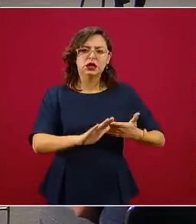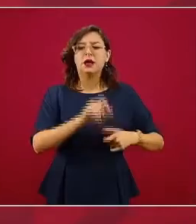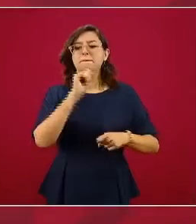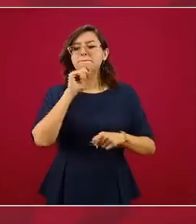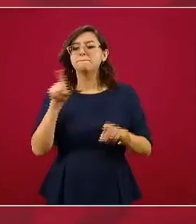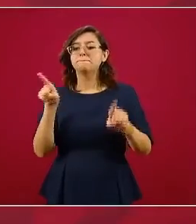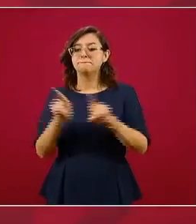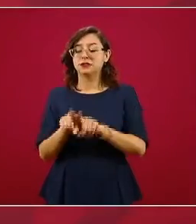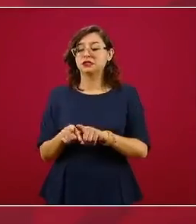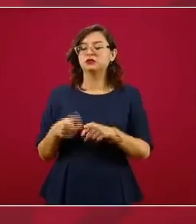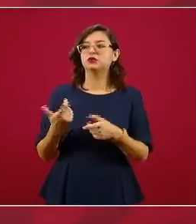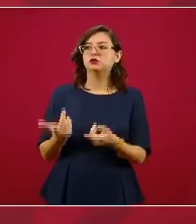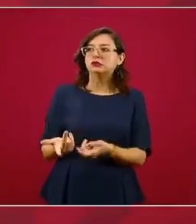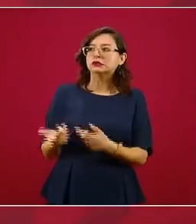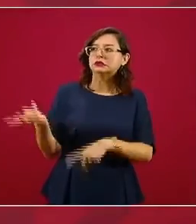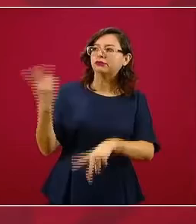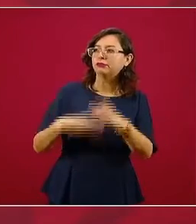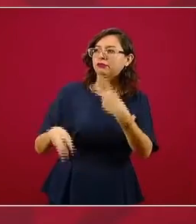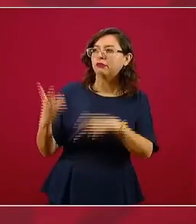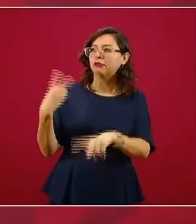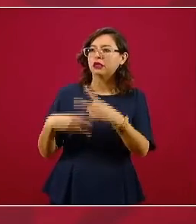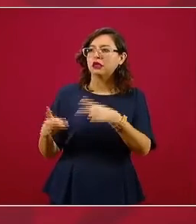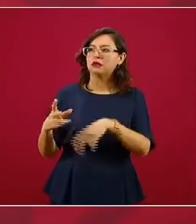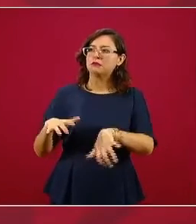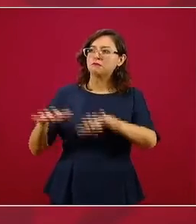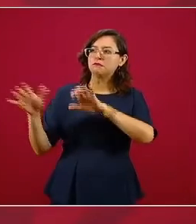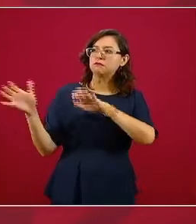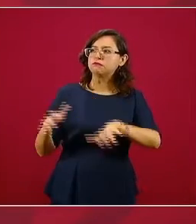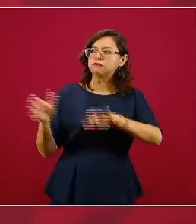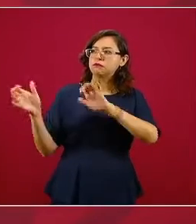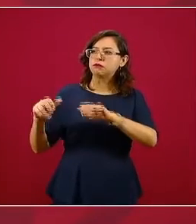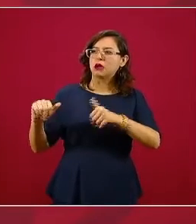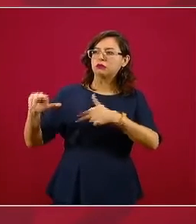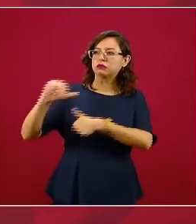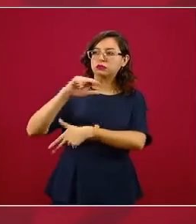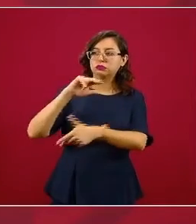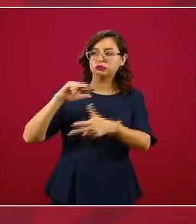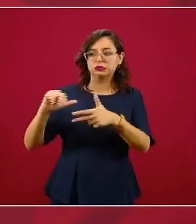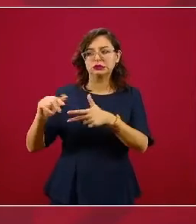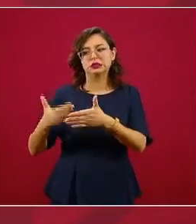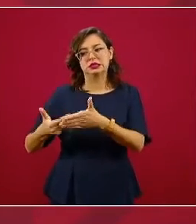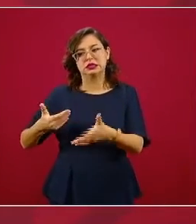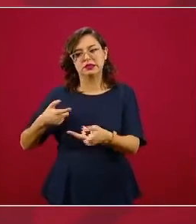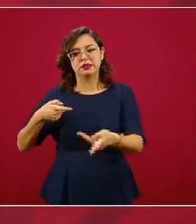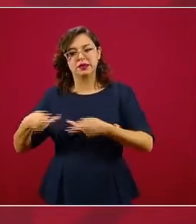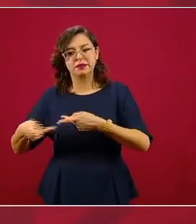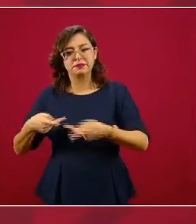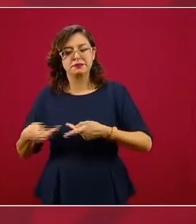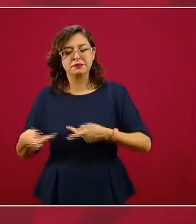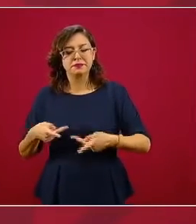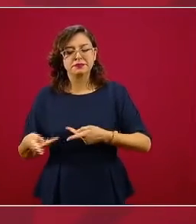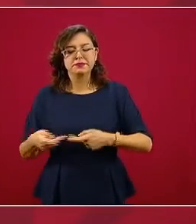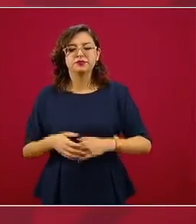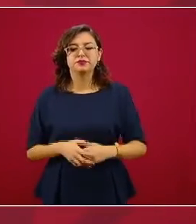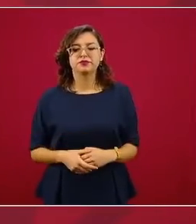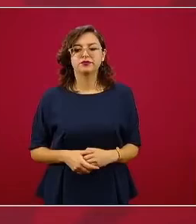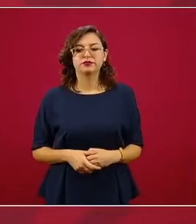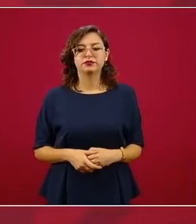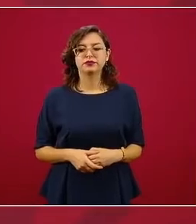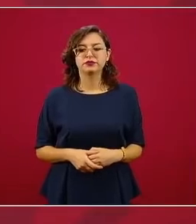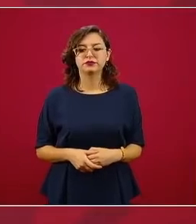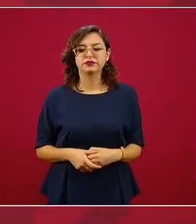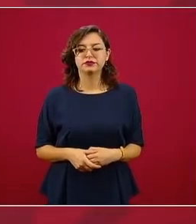como prepararnos para la temporada de huracanes, que